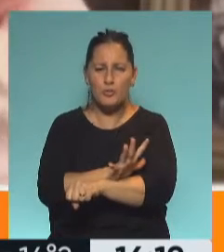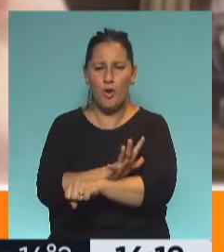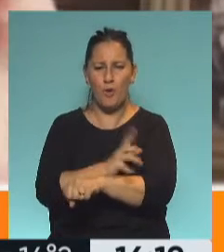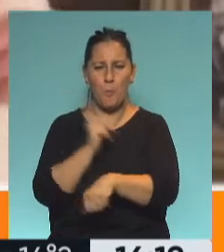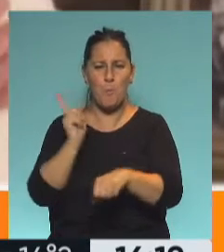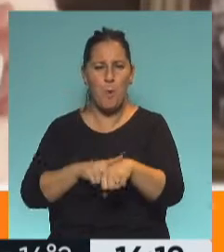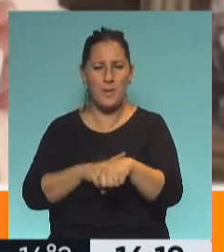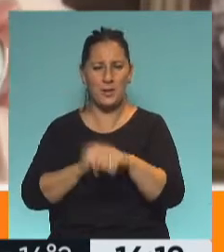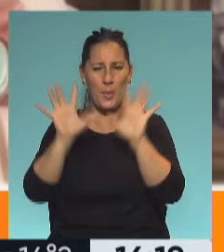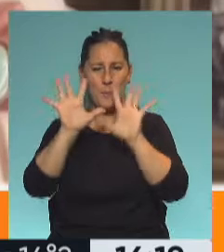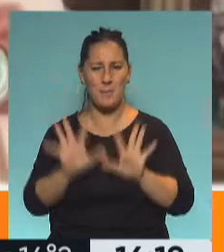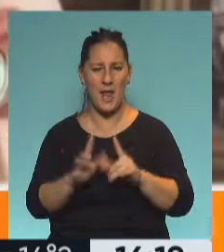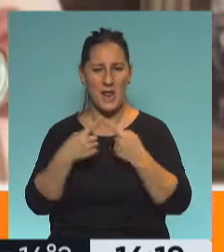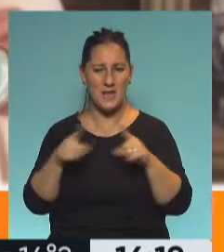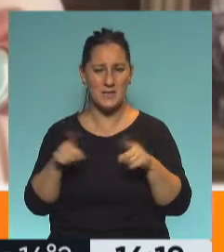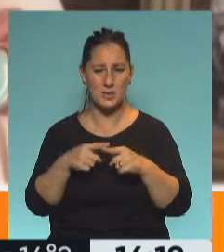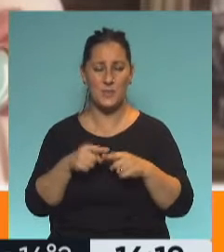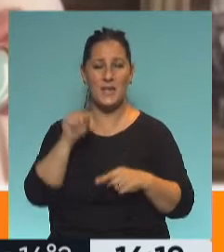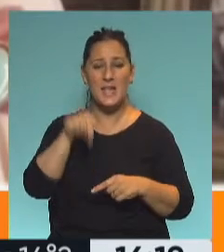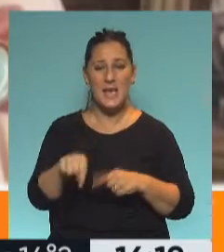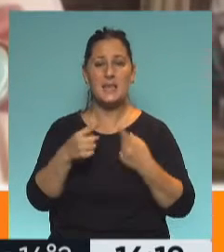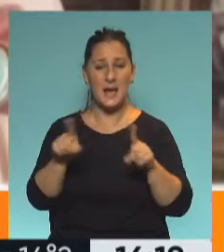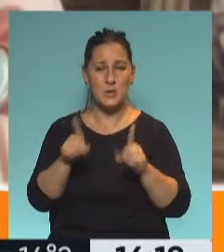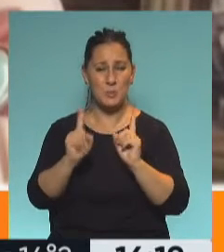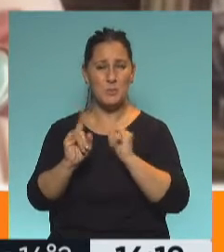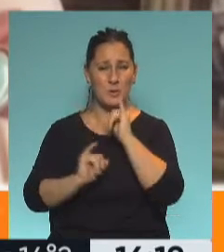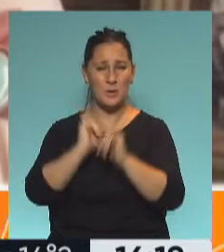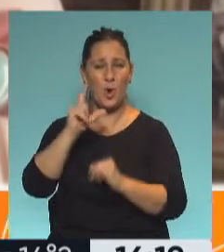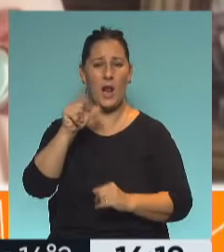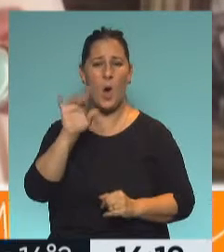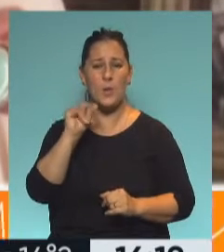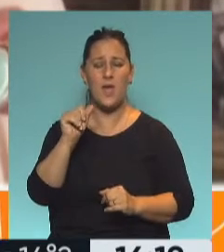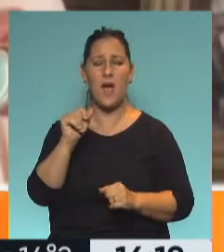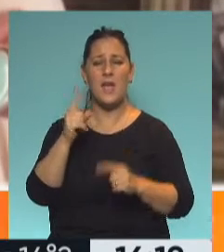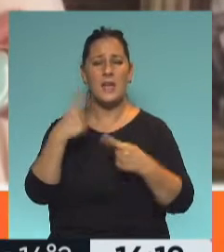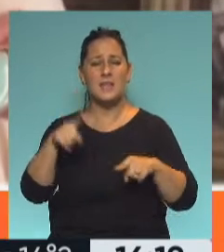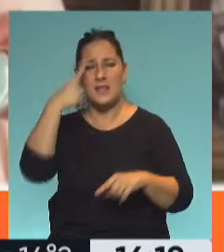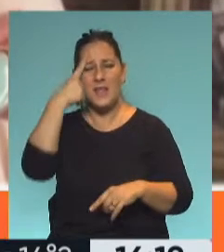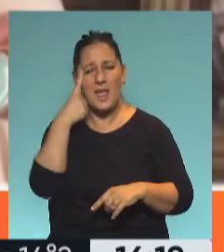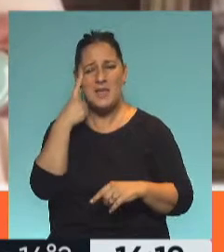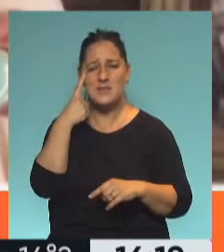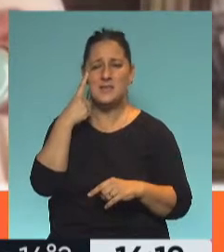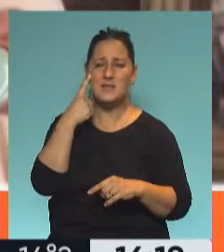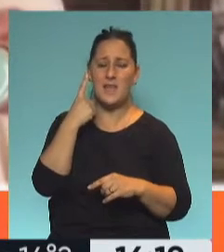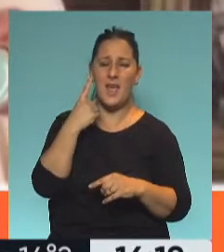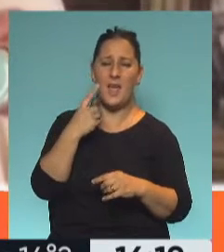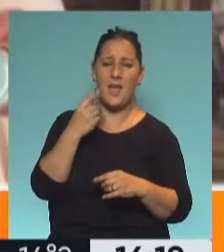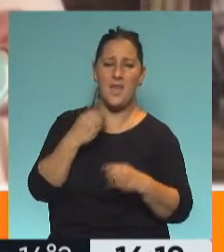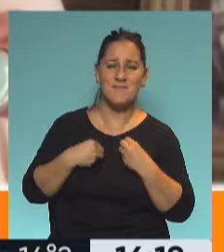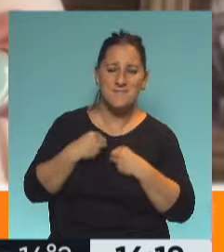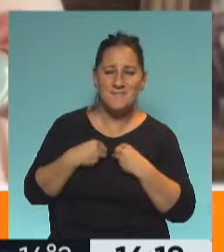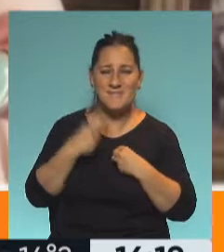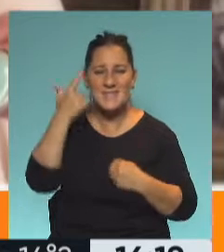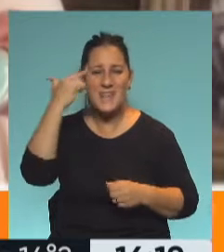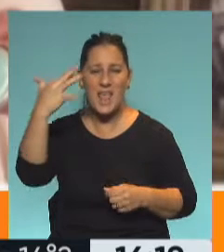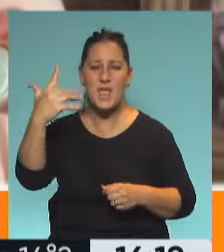Y bueno, sobre todo esta, ¿no? Que fue escrita, como decía Clau, desde la nostalgia, ¿no? Desde extrañar a alguien, a un amigo,